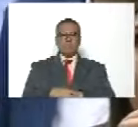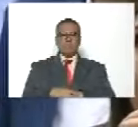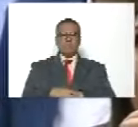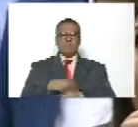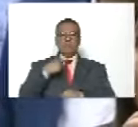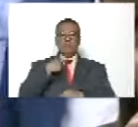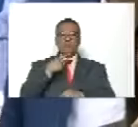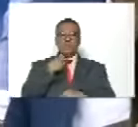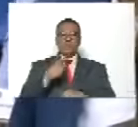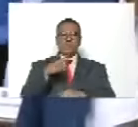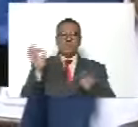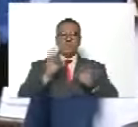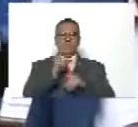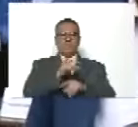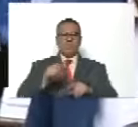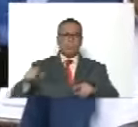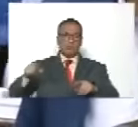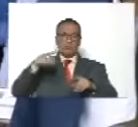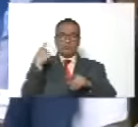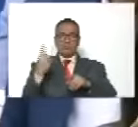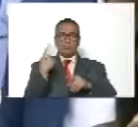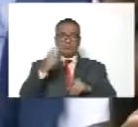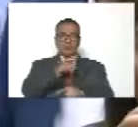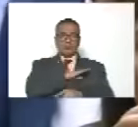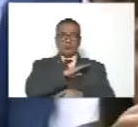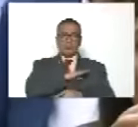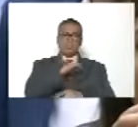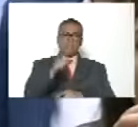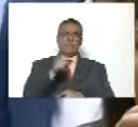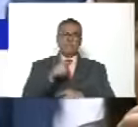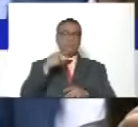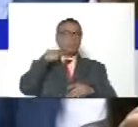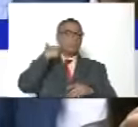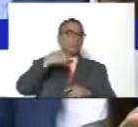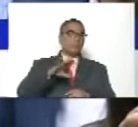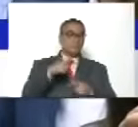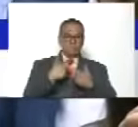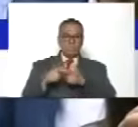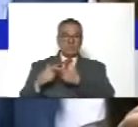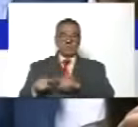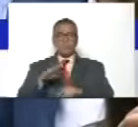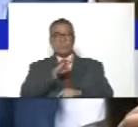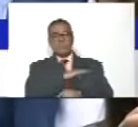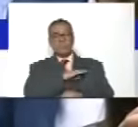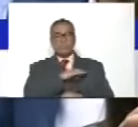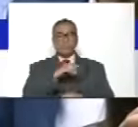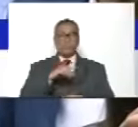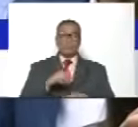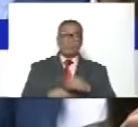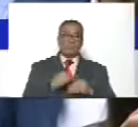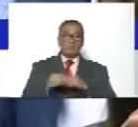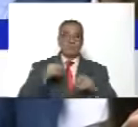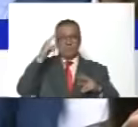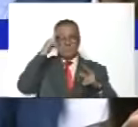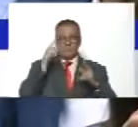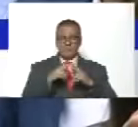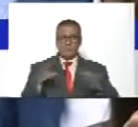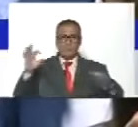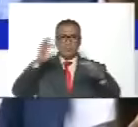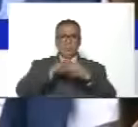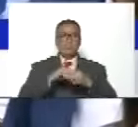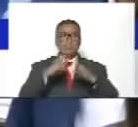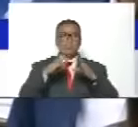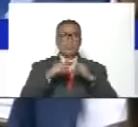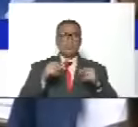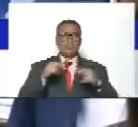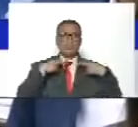dice, ninguna persona es una isla en sí misma. La muerte de cualquiera me afecta, porque me encuentro unido a